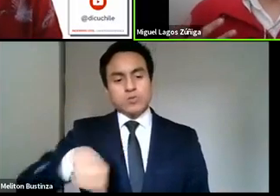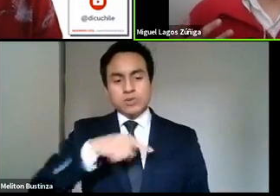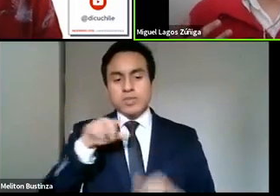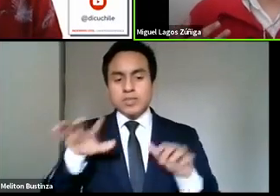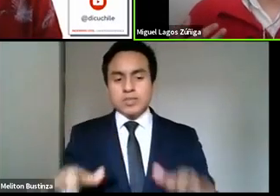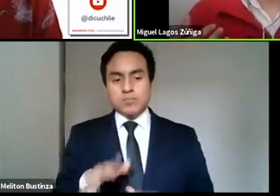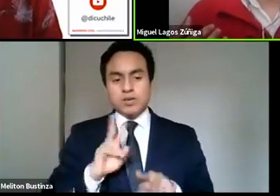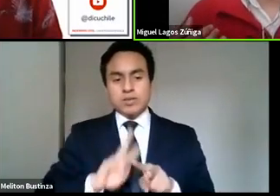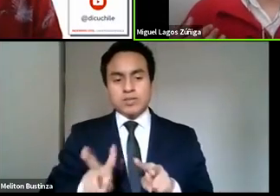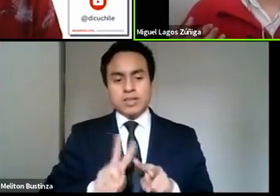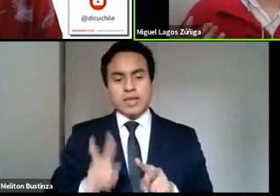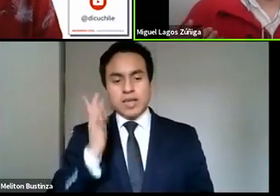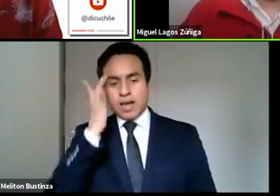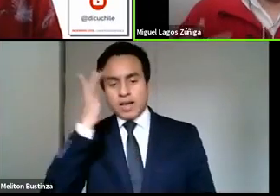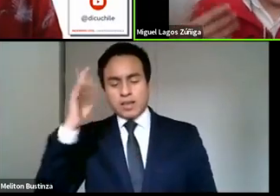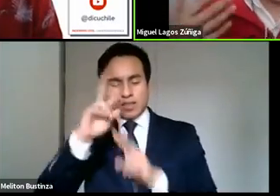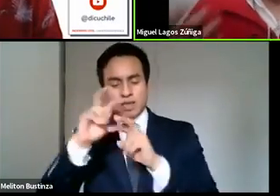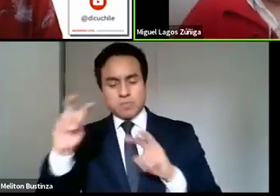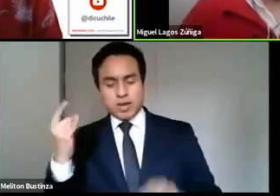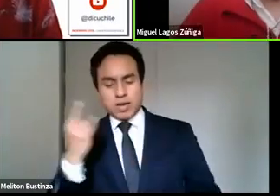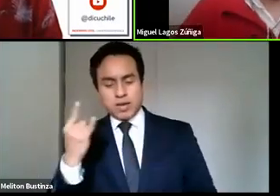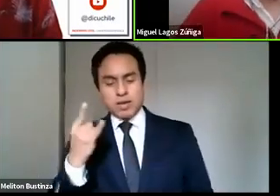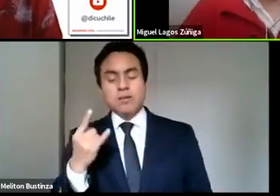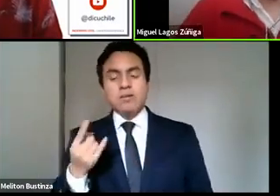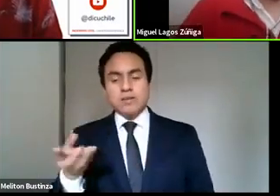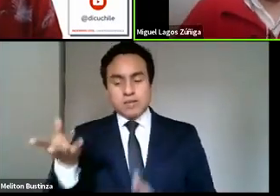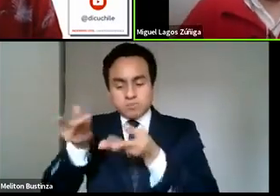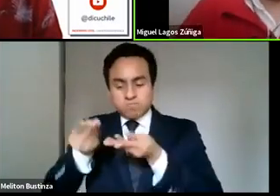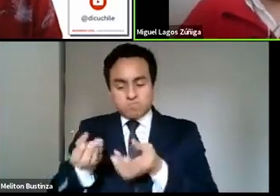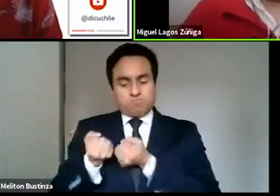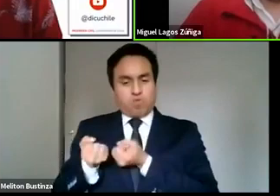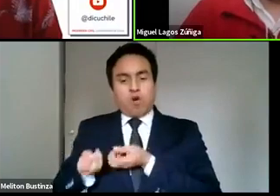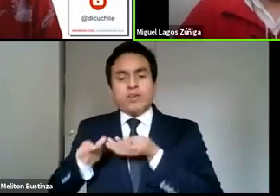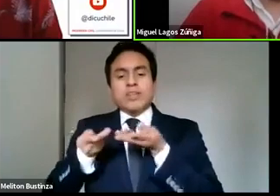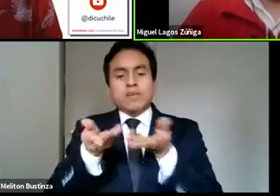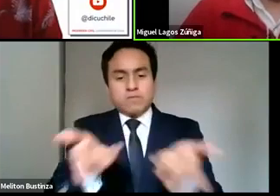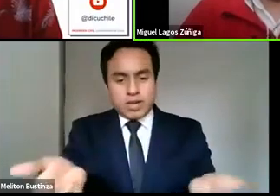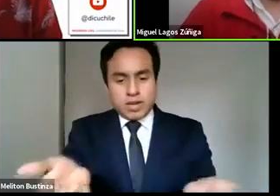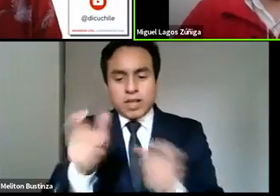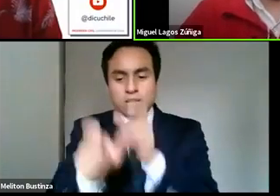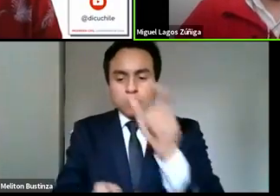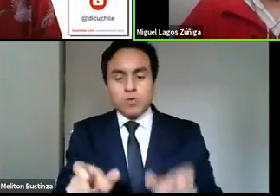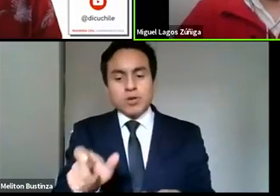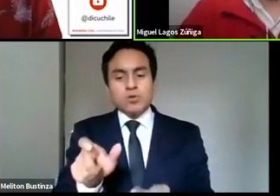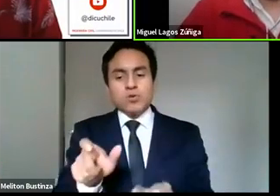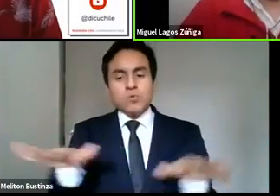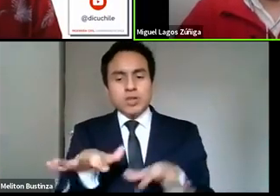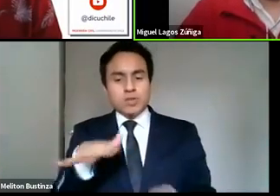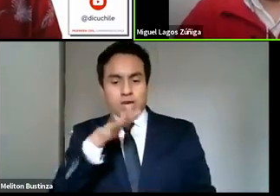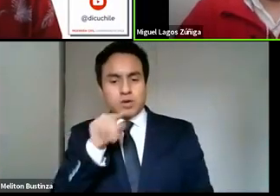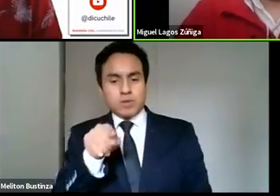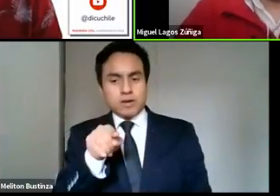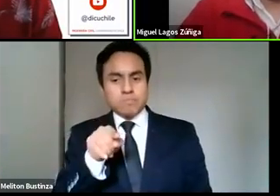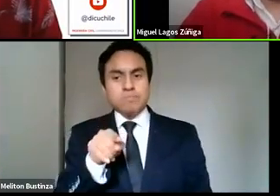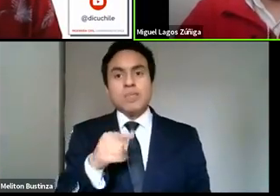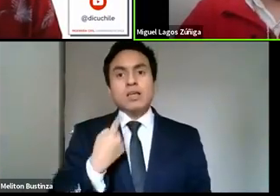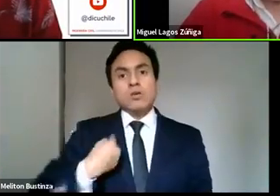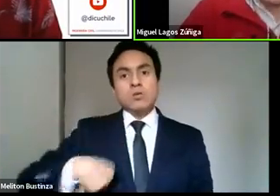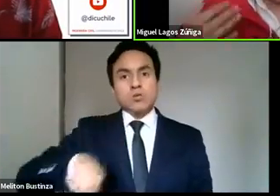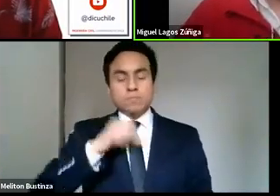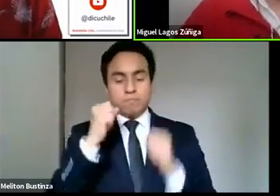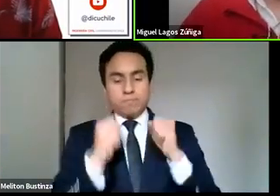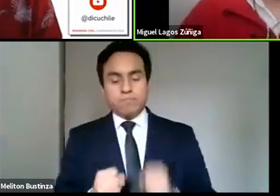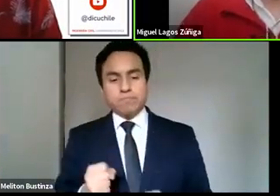la academia se transfiera finalmente al público, a los usuarios. Entonces, nosotros podemos